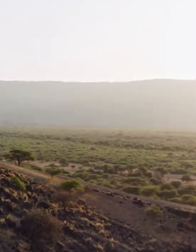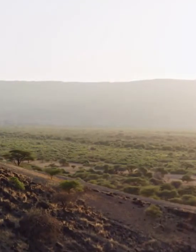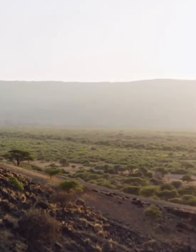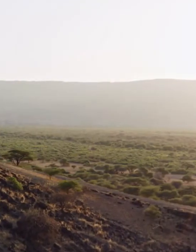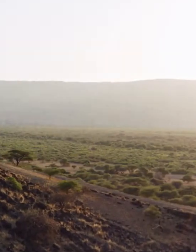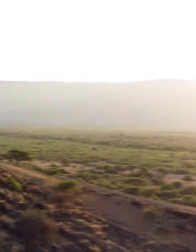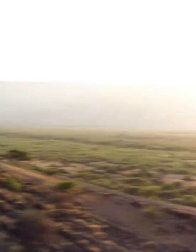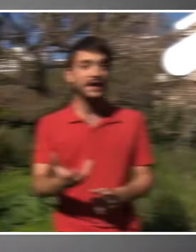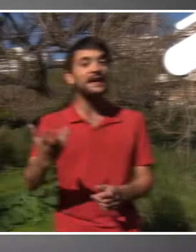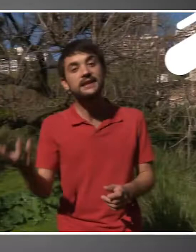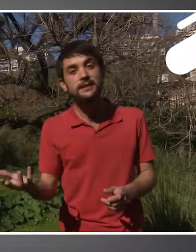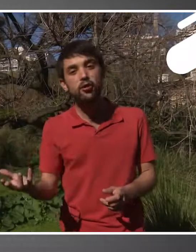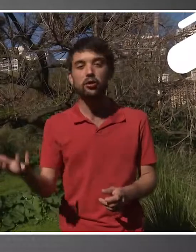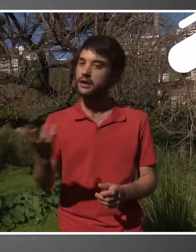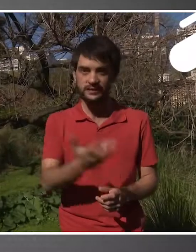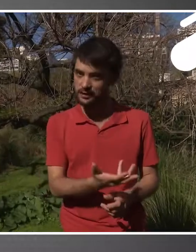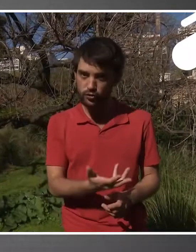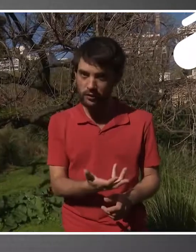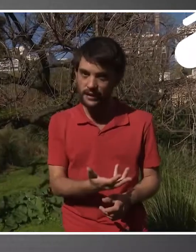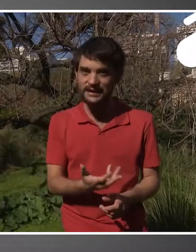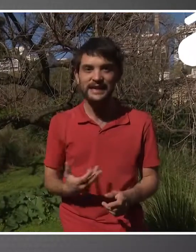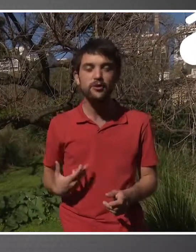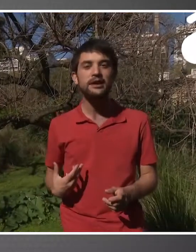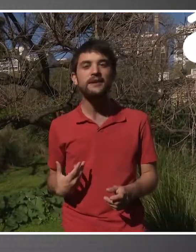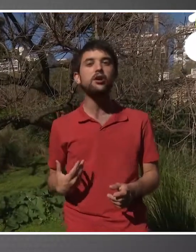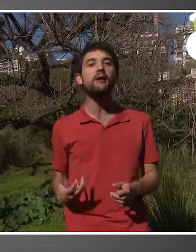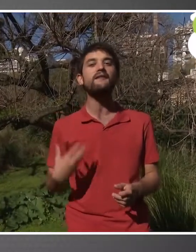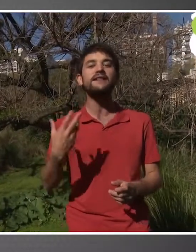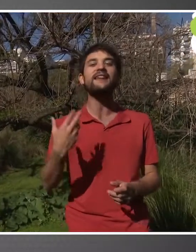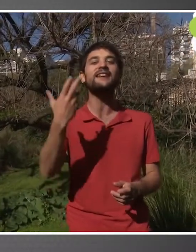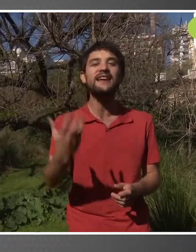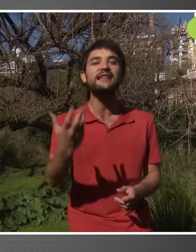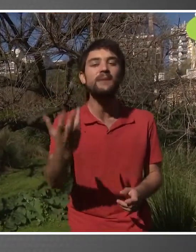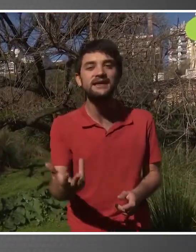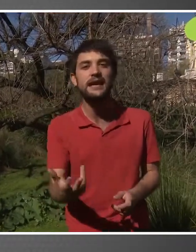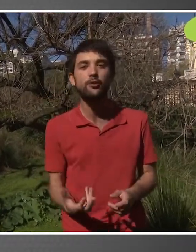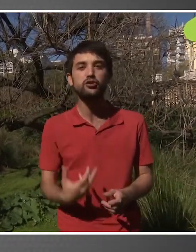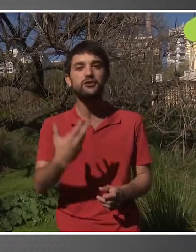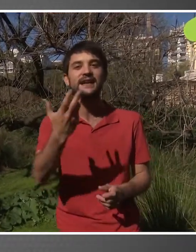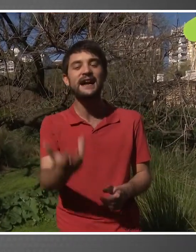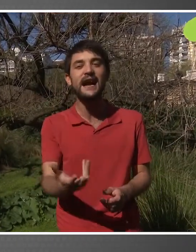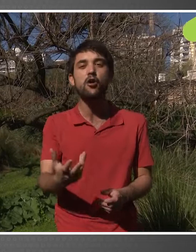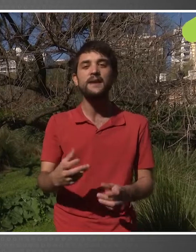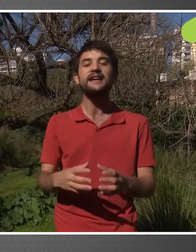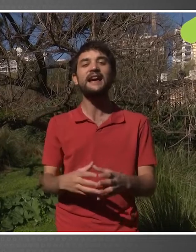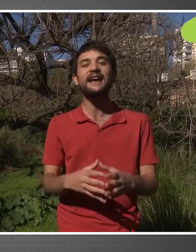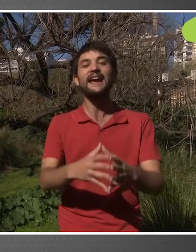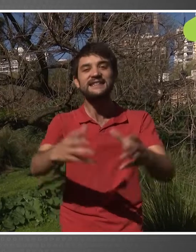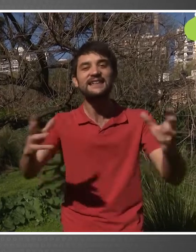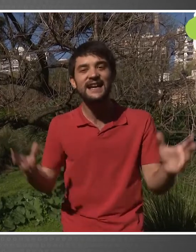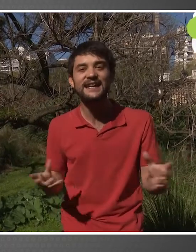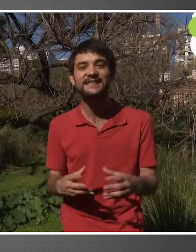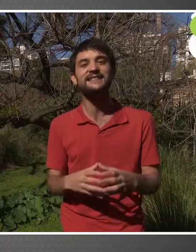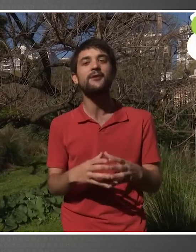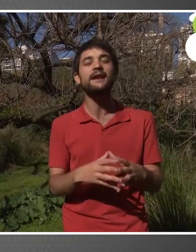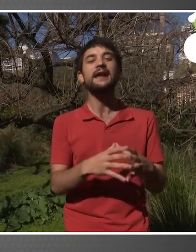para el año 2050. De este modo, y sin mucha vuelta, el cambio climático va a afectar directamente a la producción del cacao, ya que